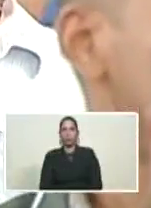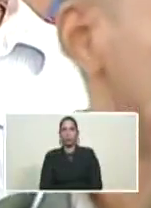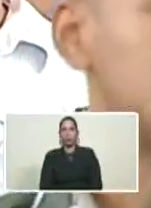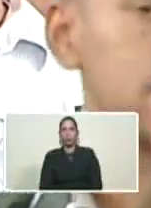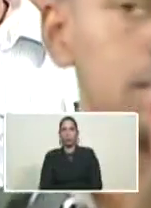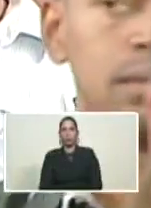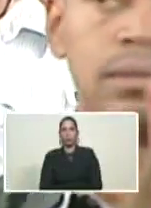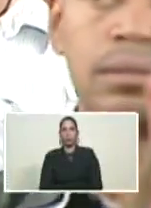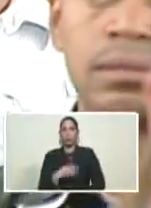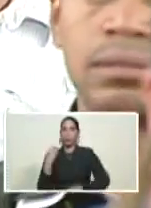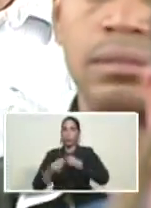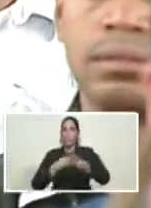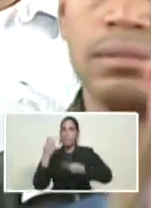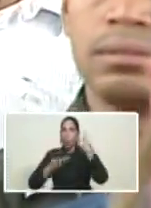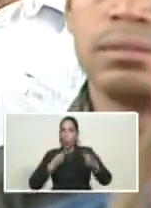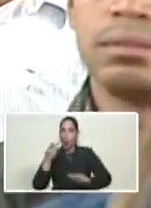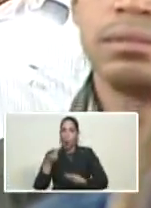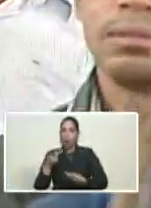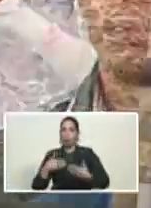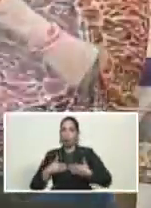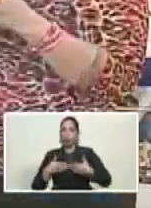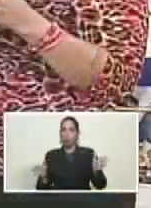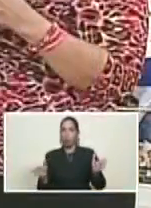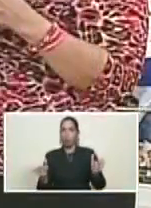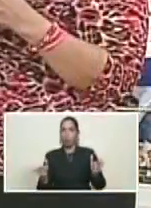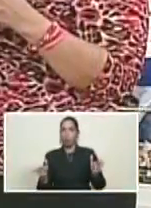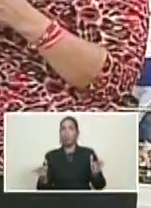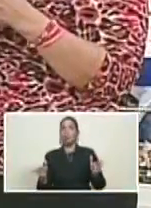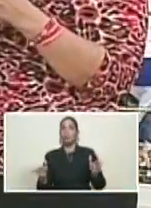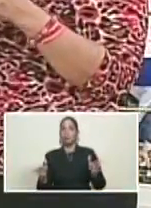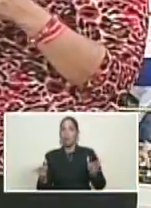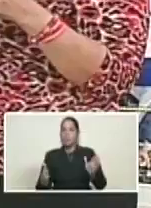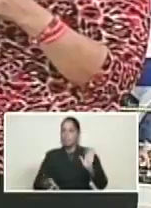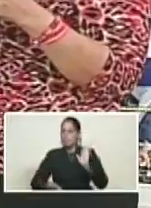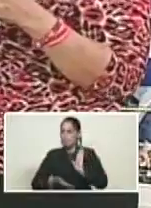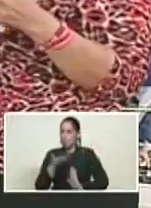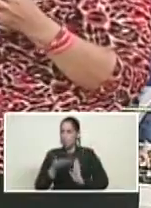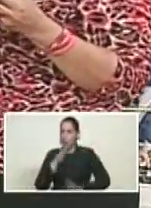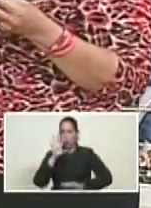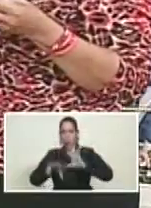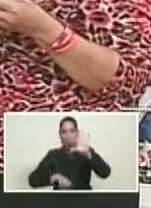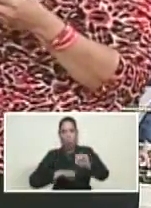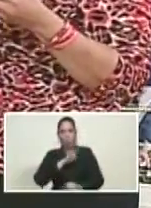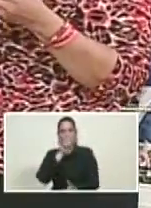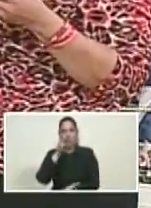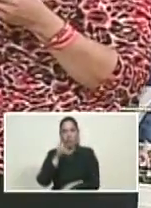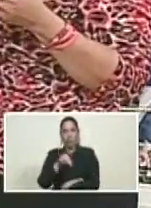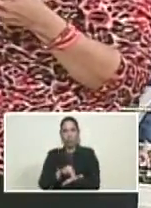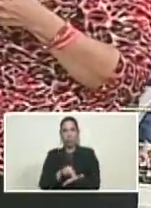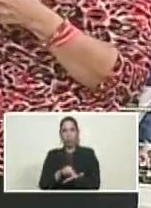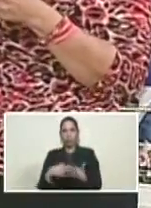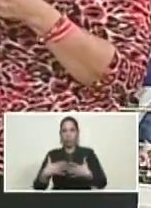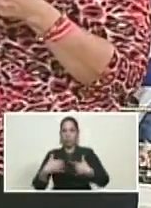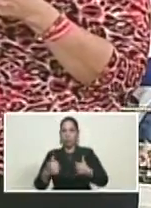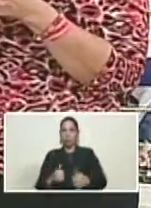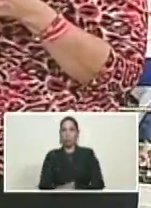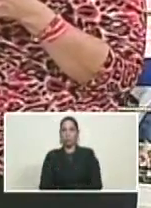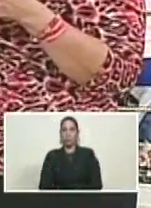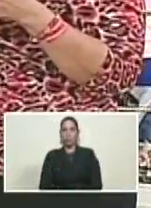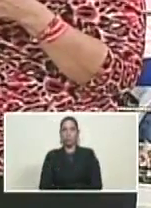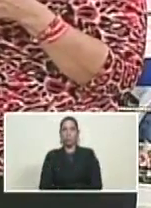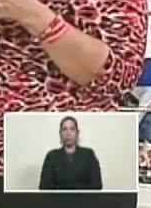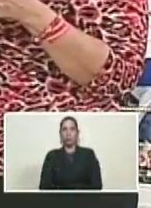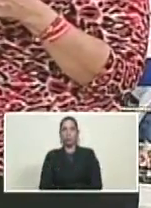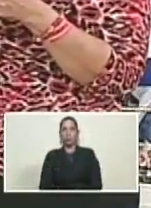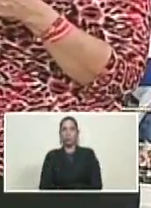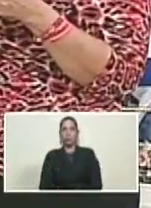Generar una política pública donde se priorice las compras nacionales del sector salud.